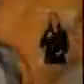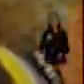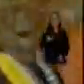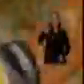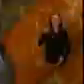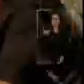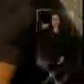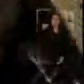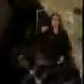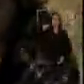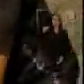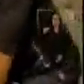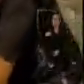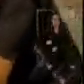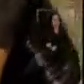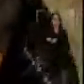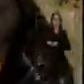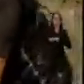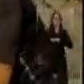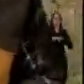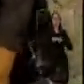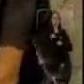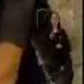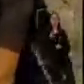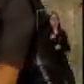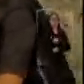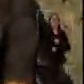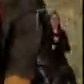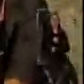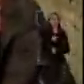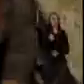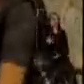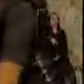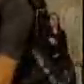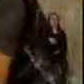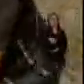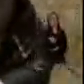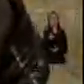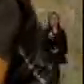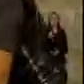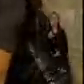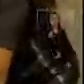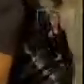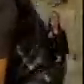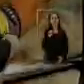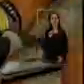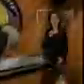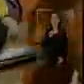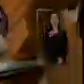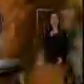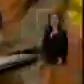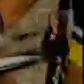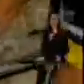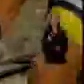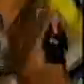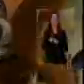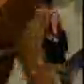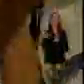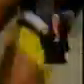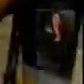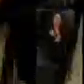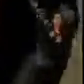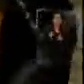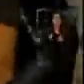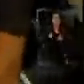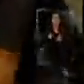días anteriores acumulando los carbohidratos, que son los que nos van a dar la benzina para poder yo llegar. Por lo tanto,